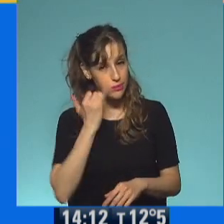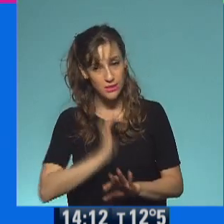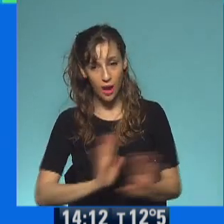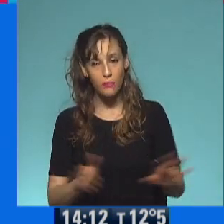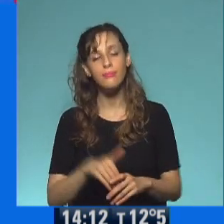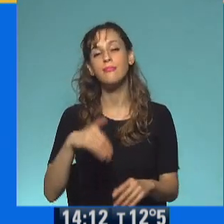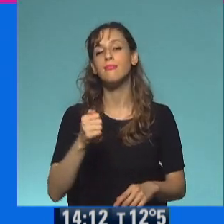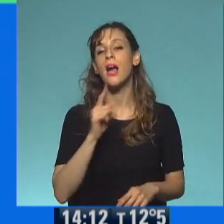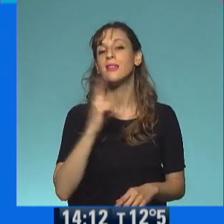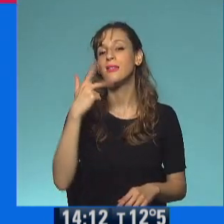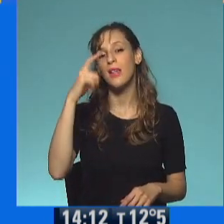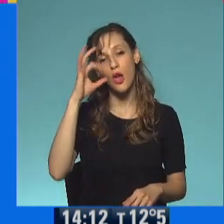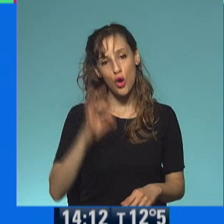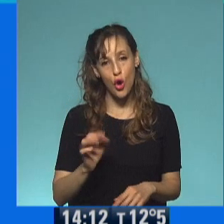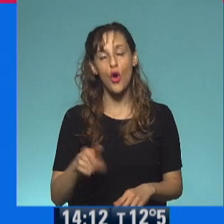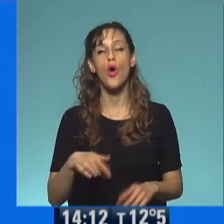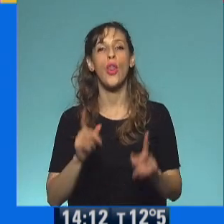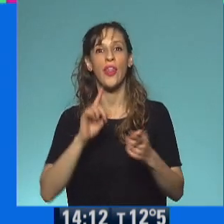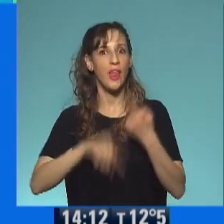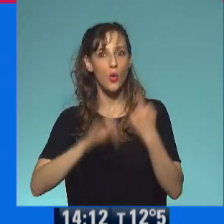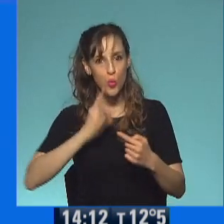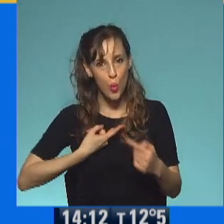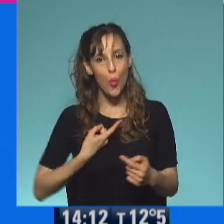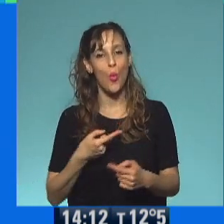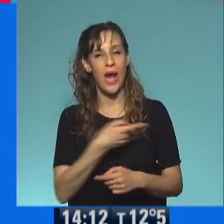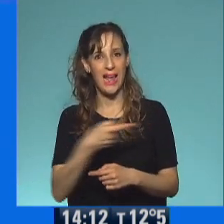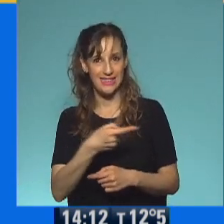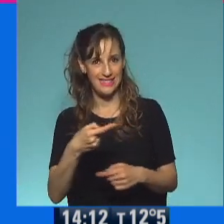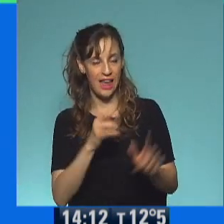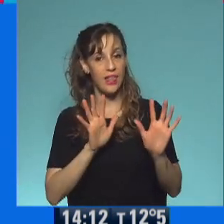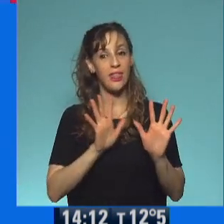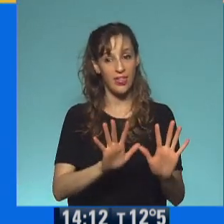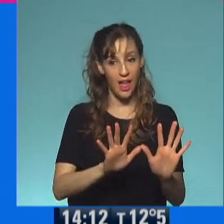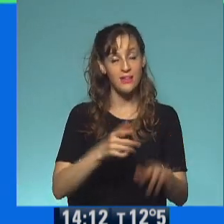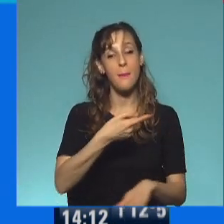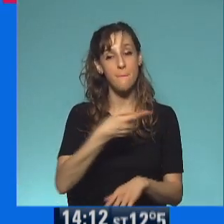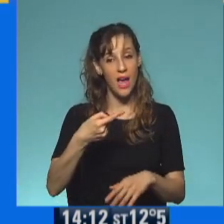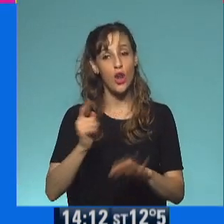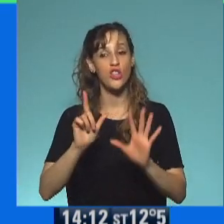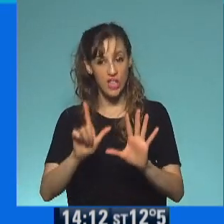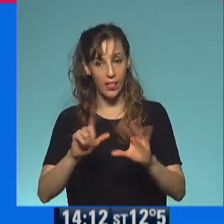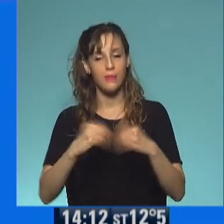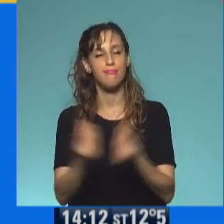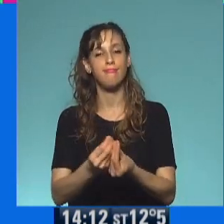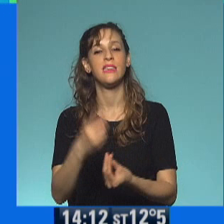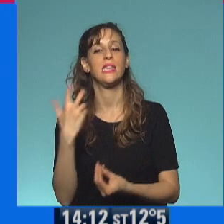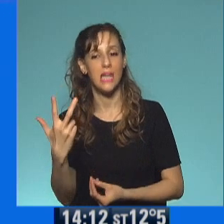Después, Mateo, acá sí. Hizo una cuenta. Dice 10 menos 3 es, menos 7 es igual a 3.